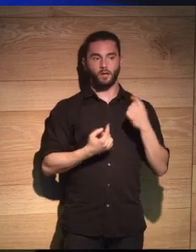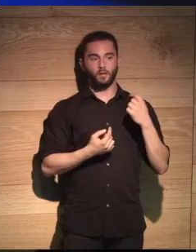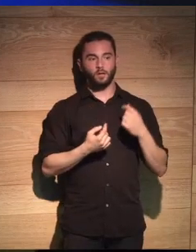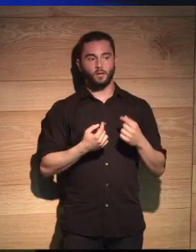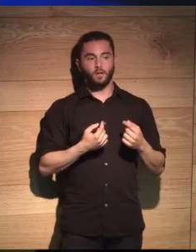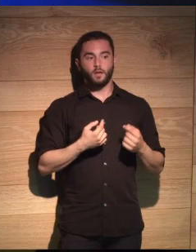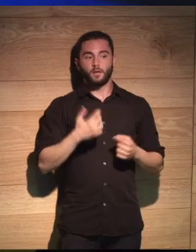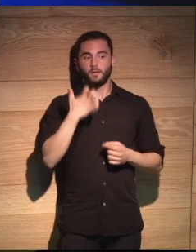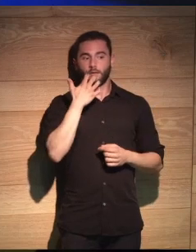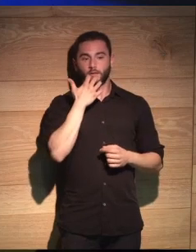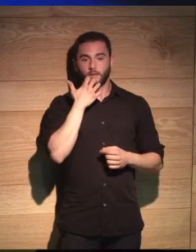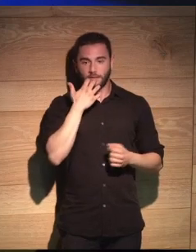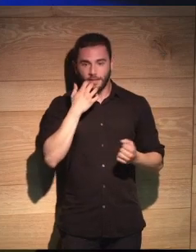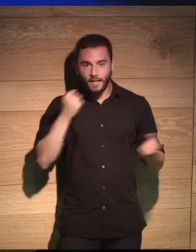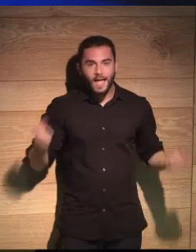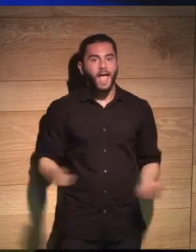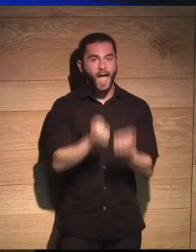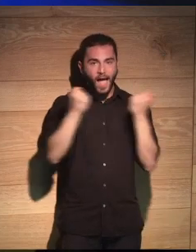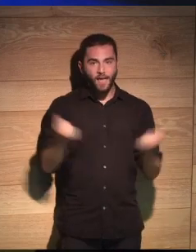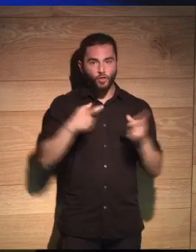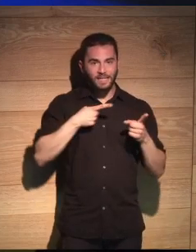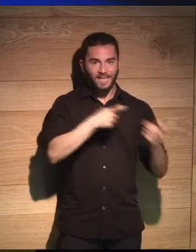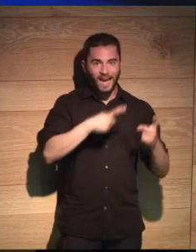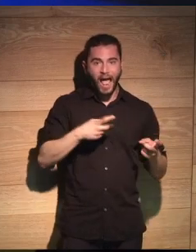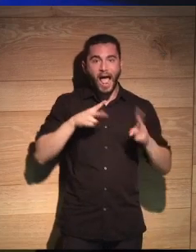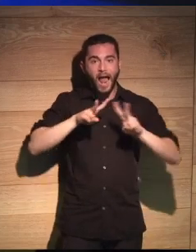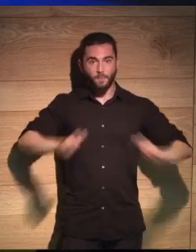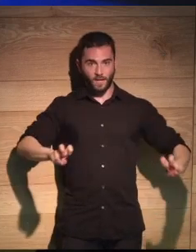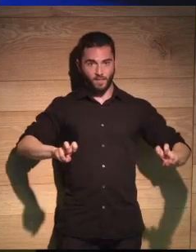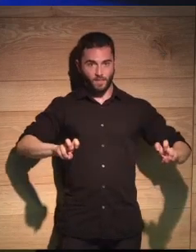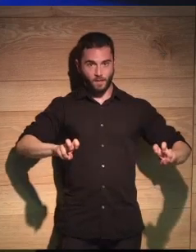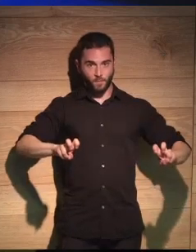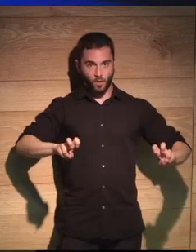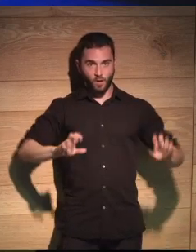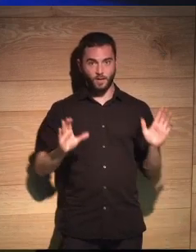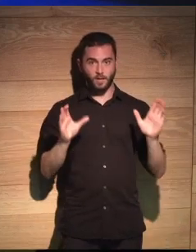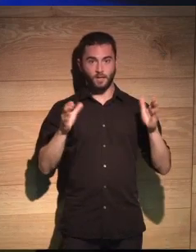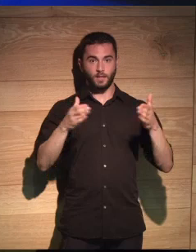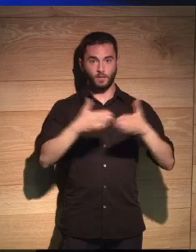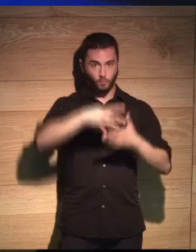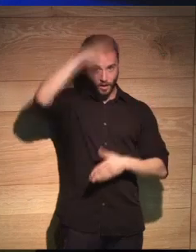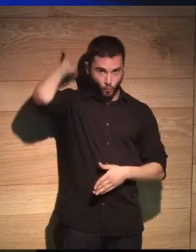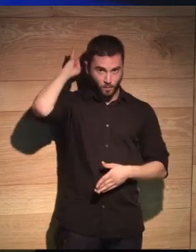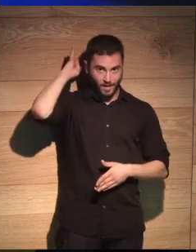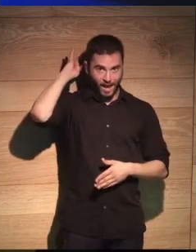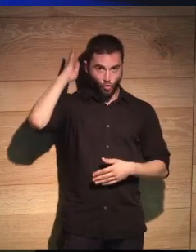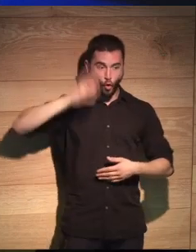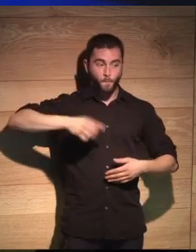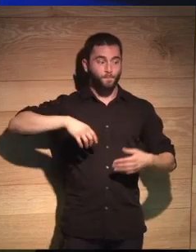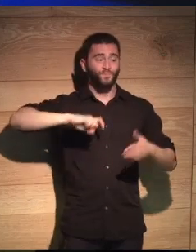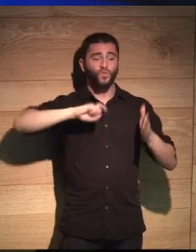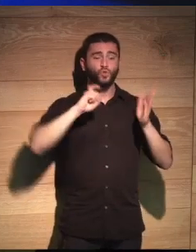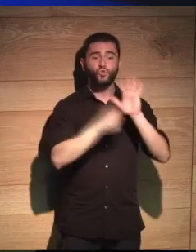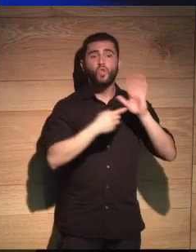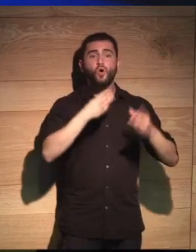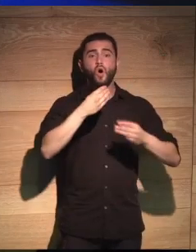hacia ciertas actuaciones al principio de la guerra del bando republicano, o sea, pero todo lo hace